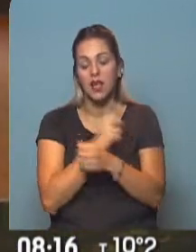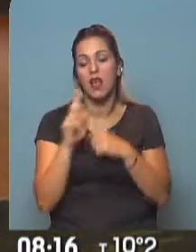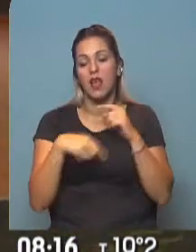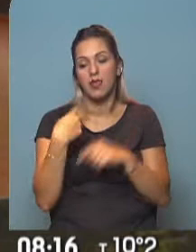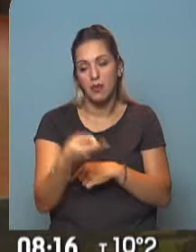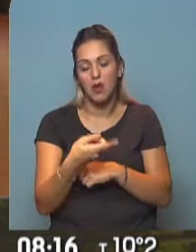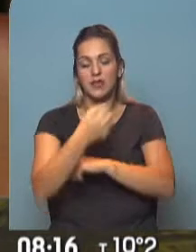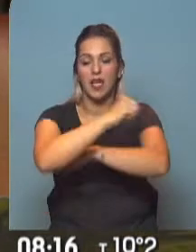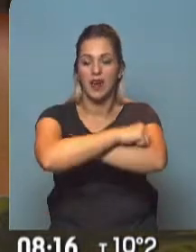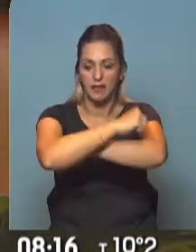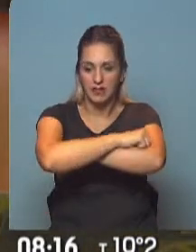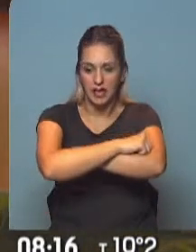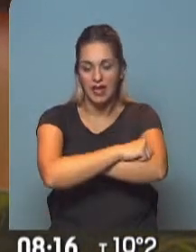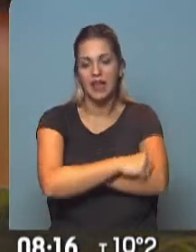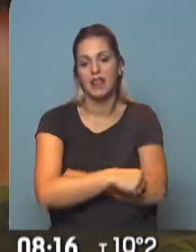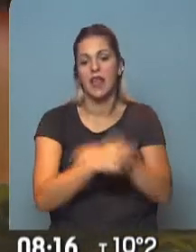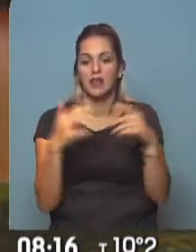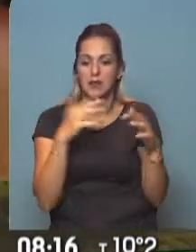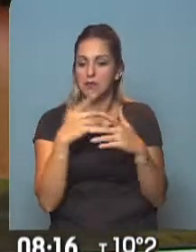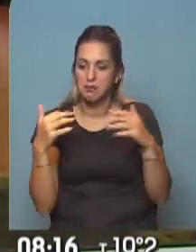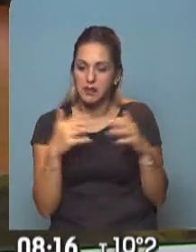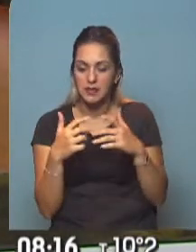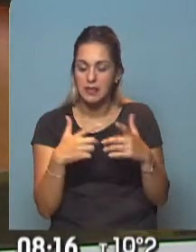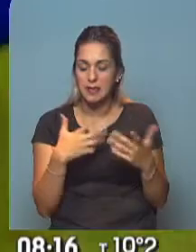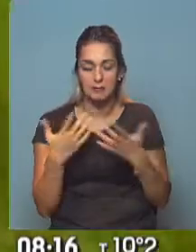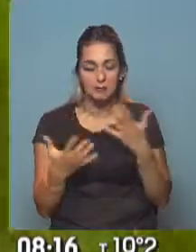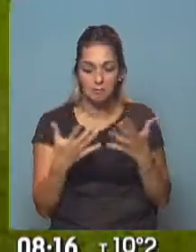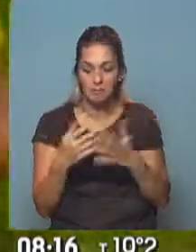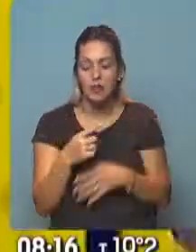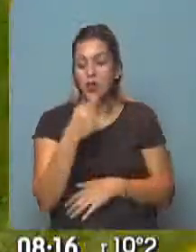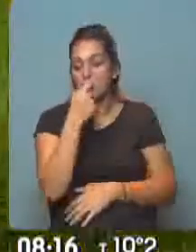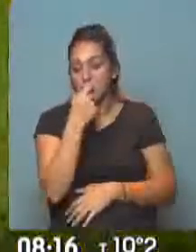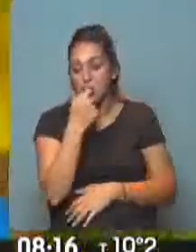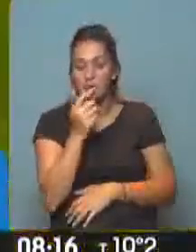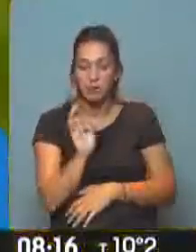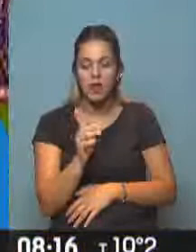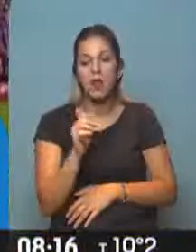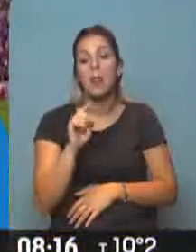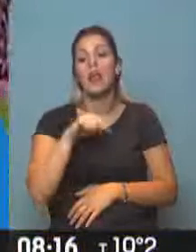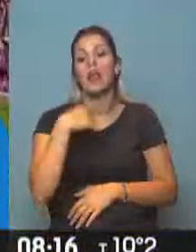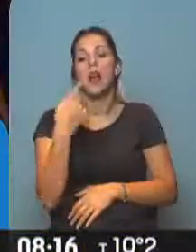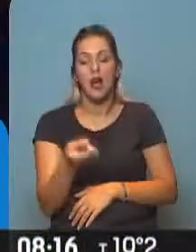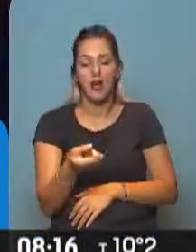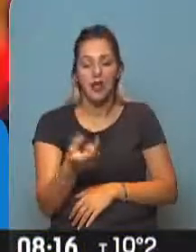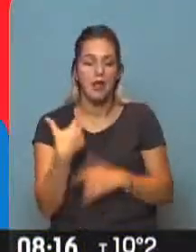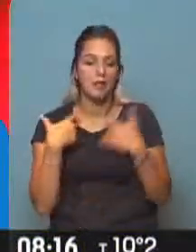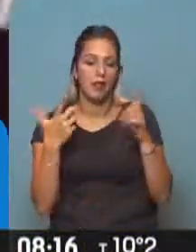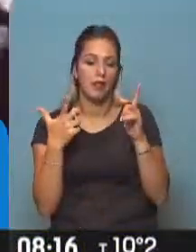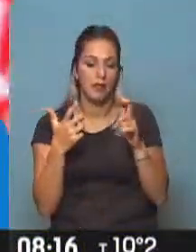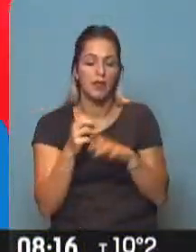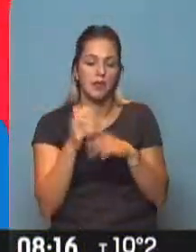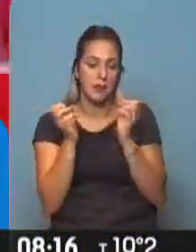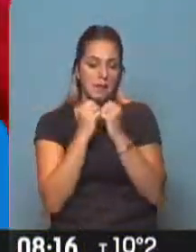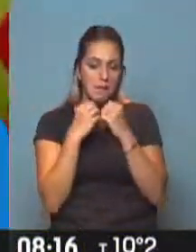en Avellaneda, en ese partido tan discutido desde el punto de vista arbitral, con una mano sobre la hora, pero llegó el disfrute porque en la Bombonera y